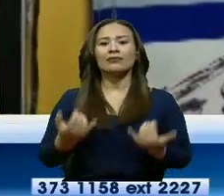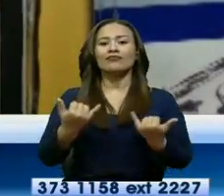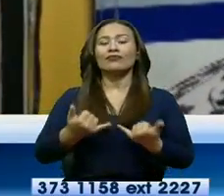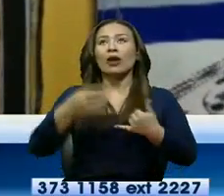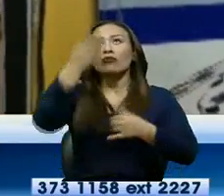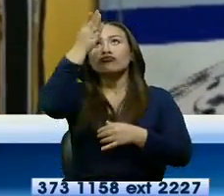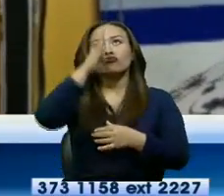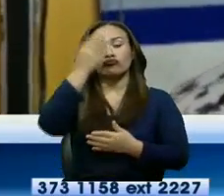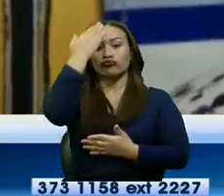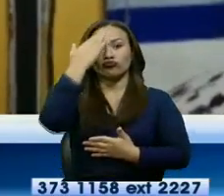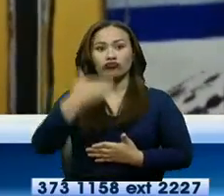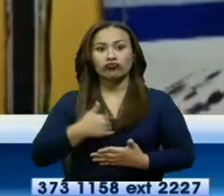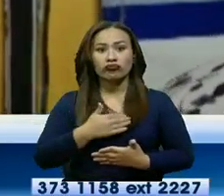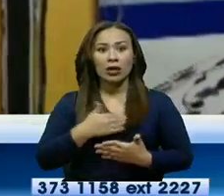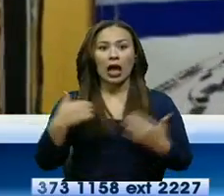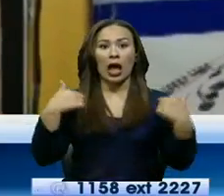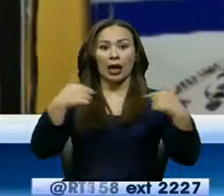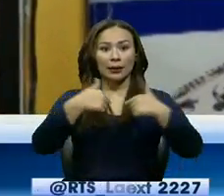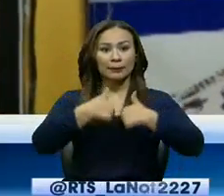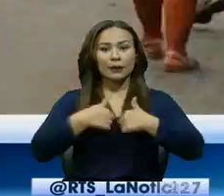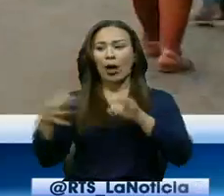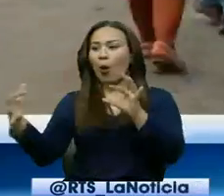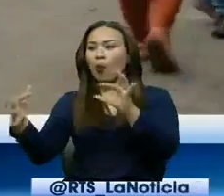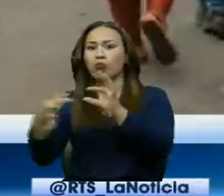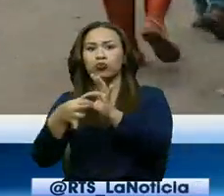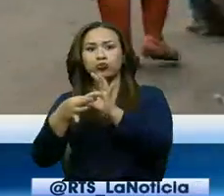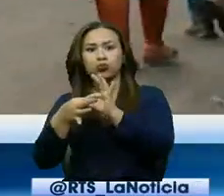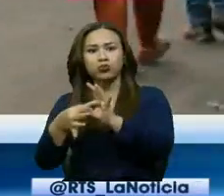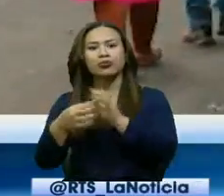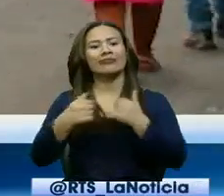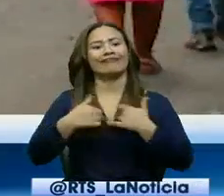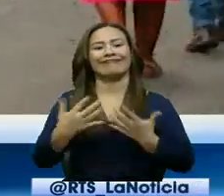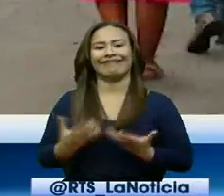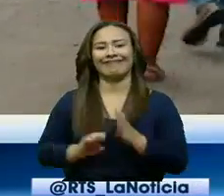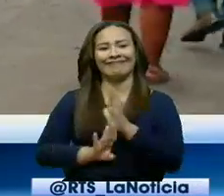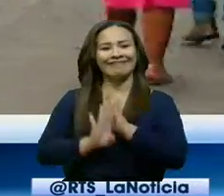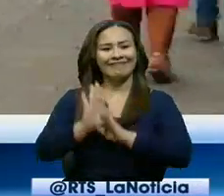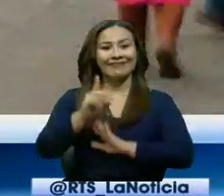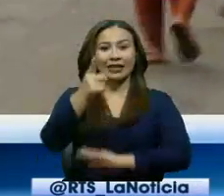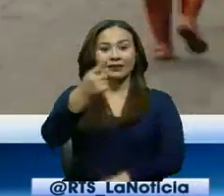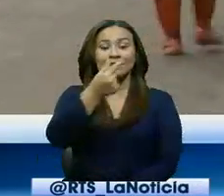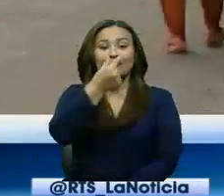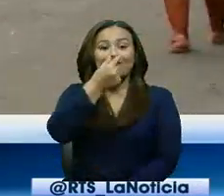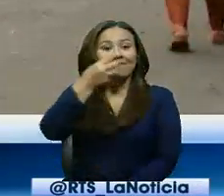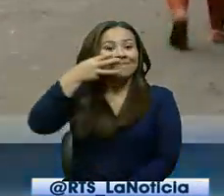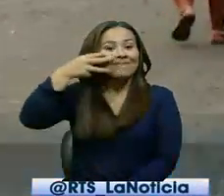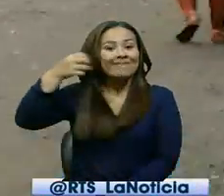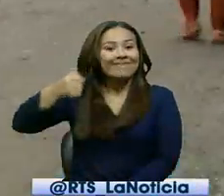seguir adelante, tratemos de seguir unidos. Desde Santo Domingo de los Áchilas, informó Gisela Moreira.